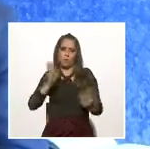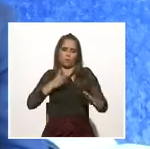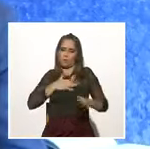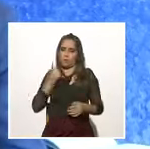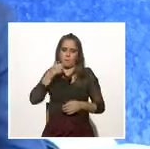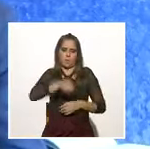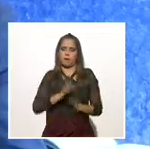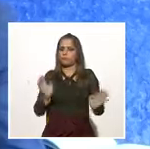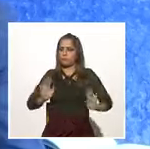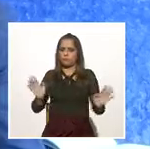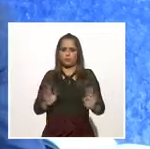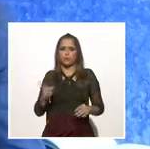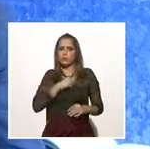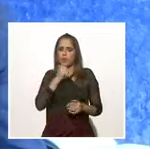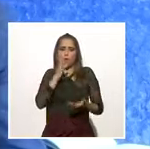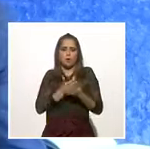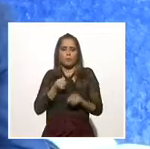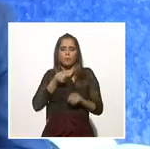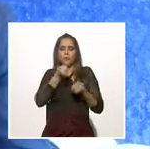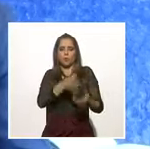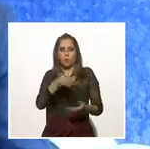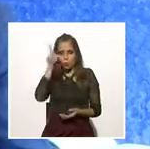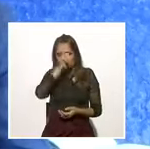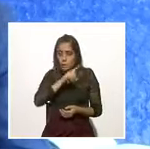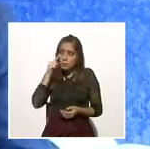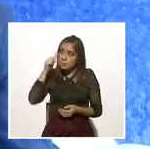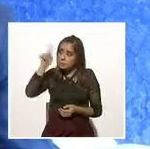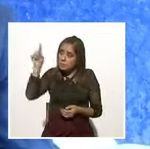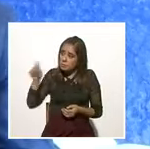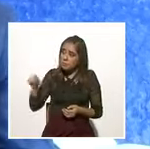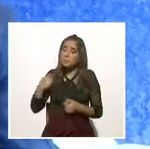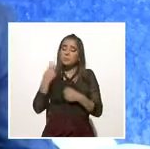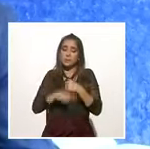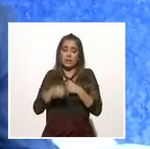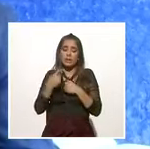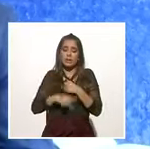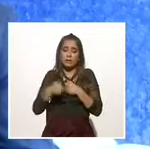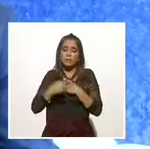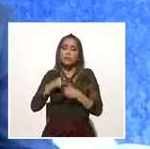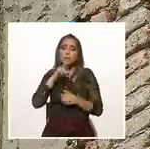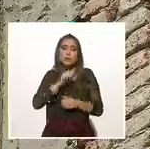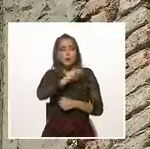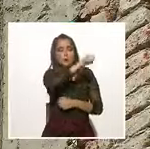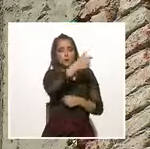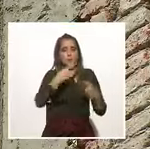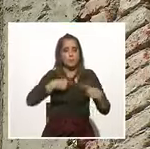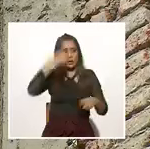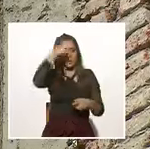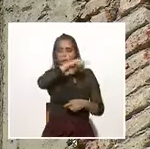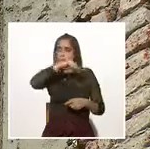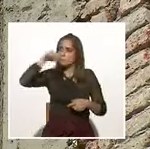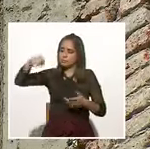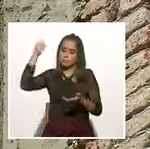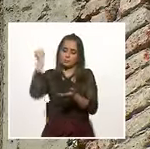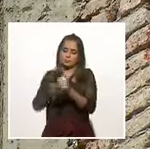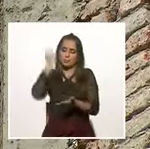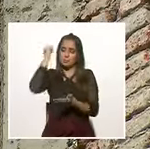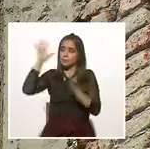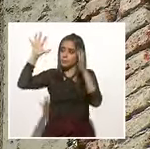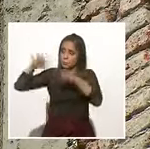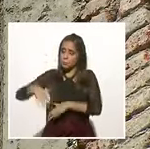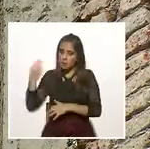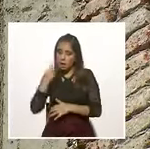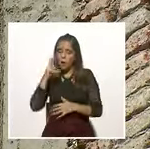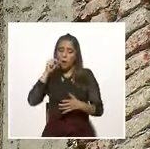solamente es en un tercer tiempo cuando se hace un dictamen de seguridad estructural. Y ese dictamen de seguridad